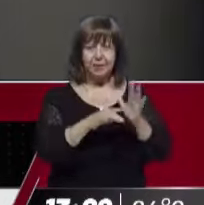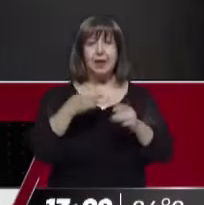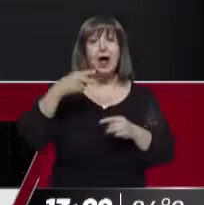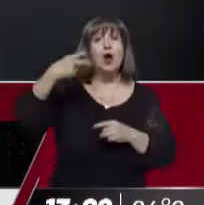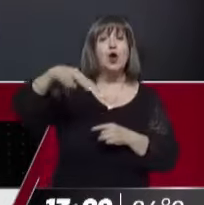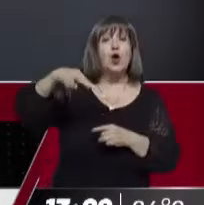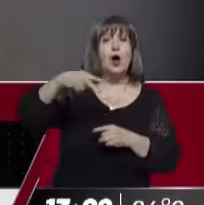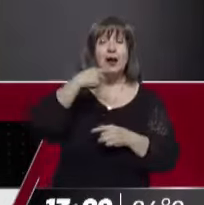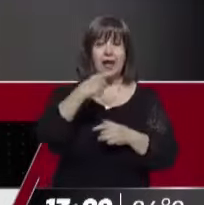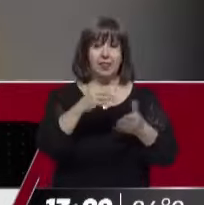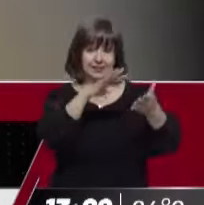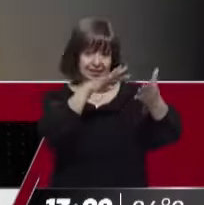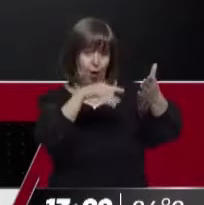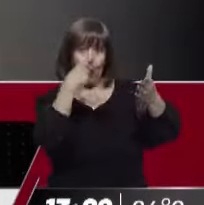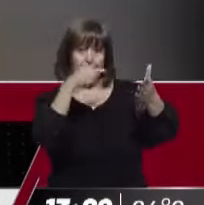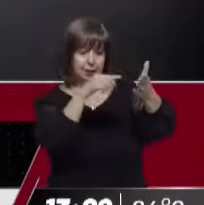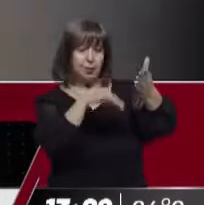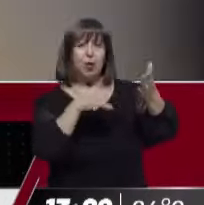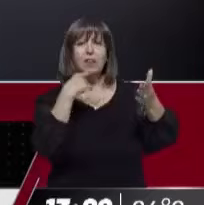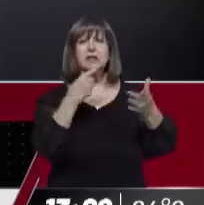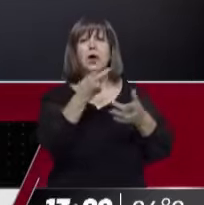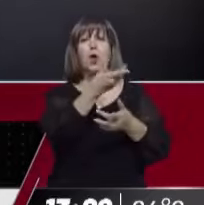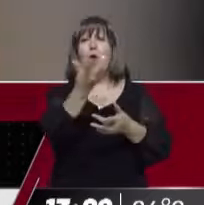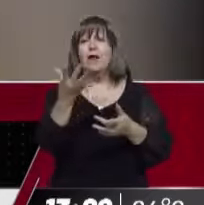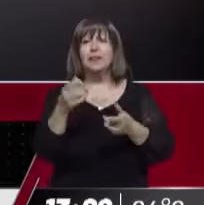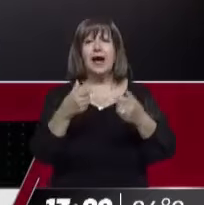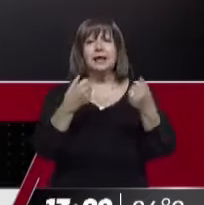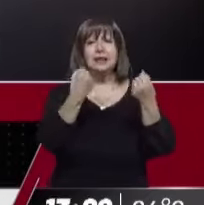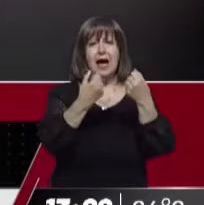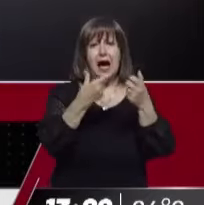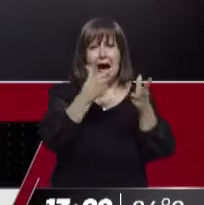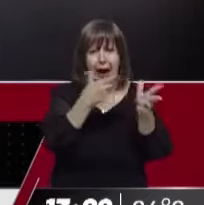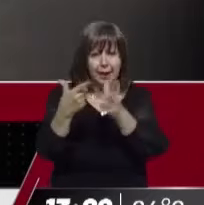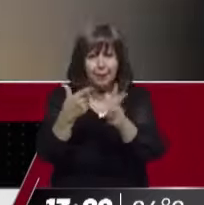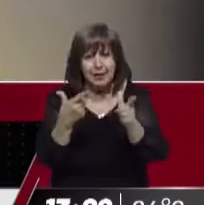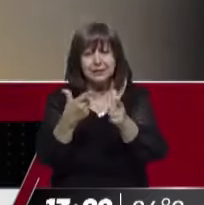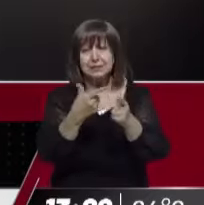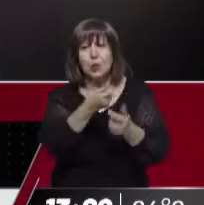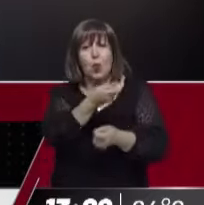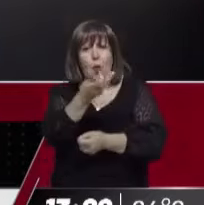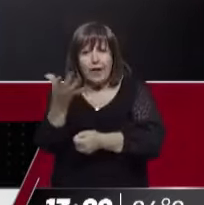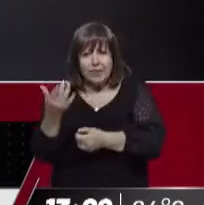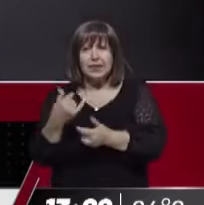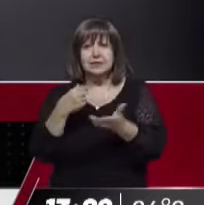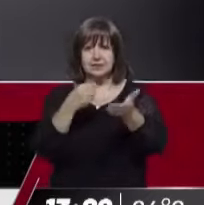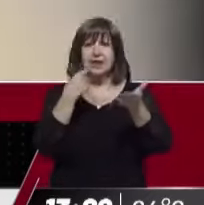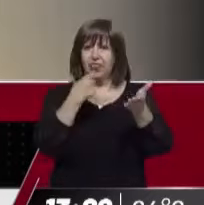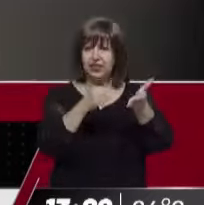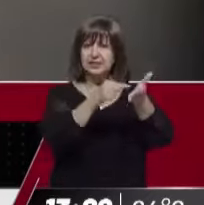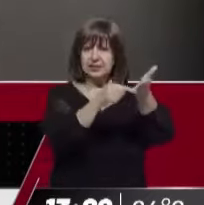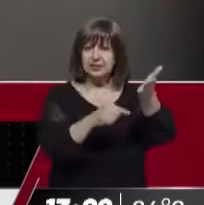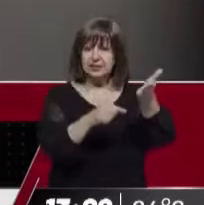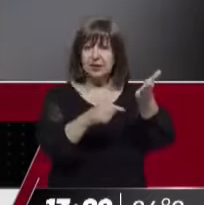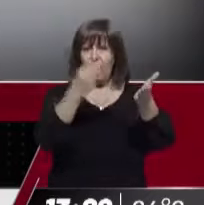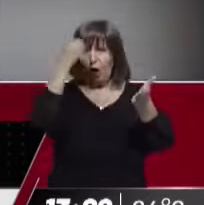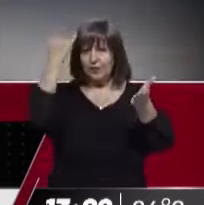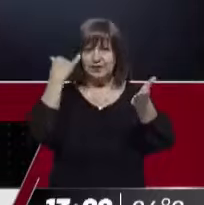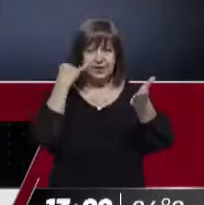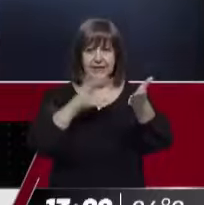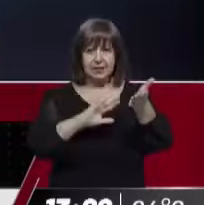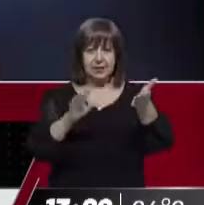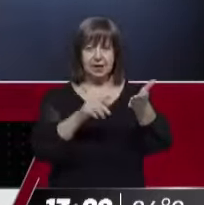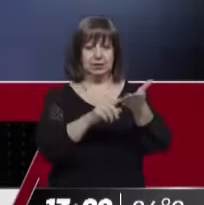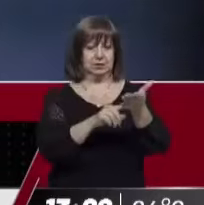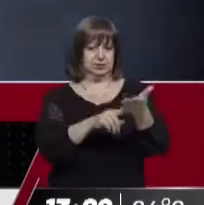final del parte, por ejemplo, Marcela habla de cuántas armas han encontrado en esa casa en la que vos estás ahora apostada. Y la verdad que